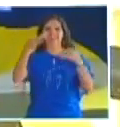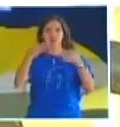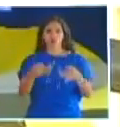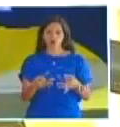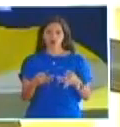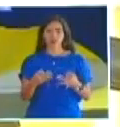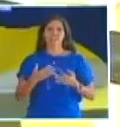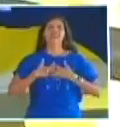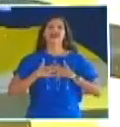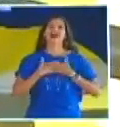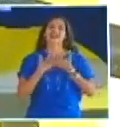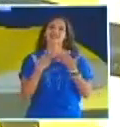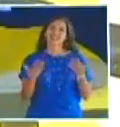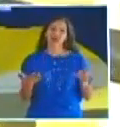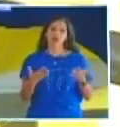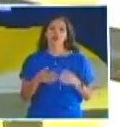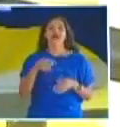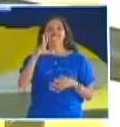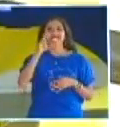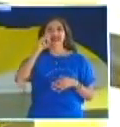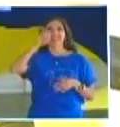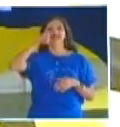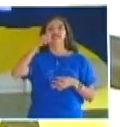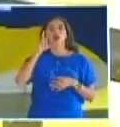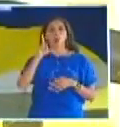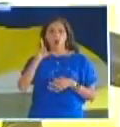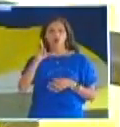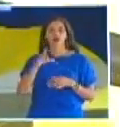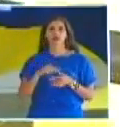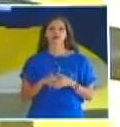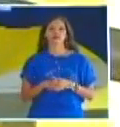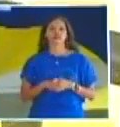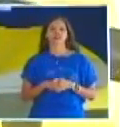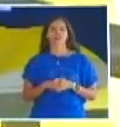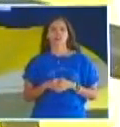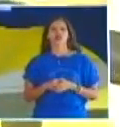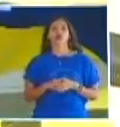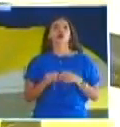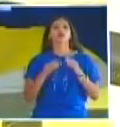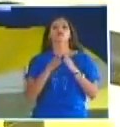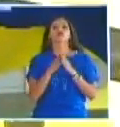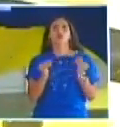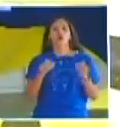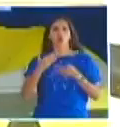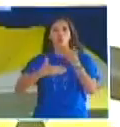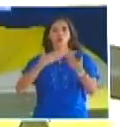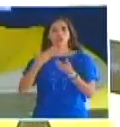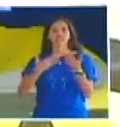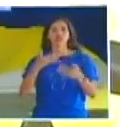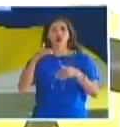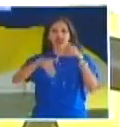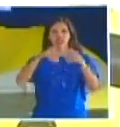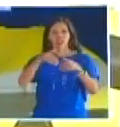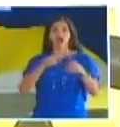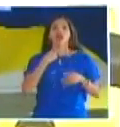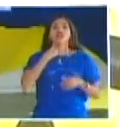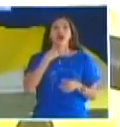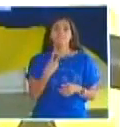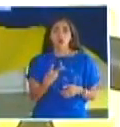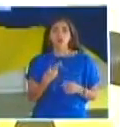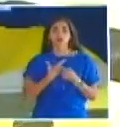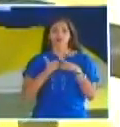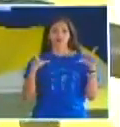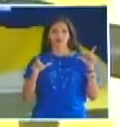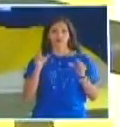Le garantizamos el 30 de julio, como todos los procesos electorales, la voz y la soberanía